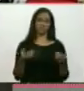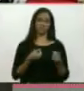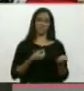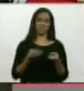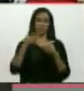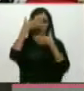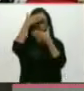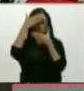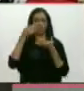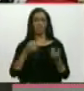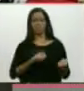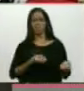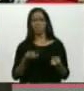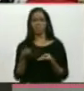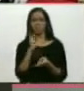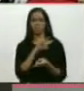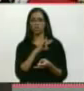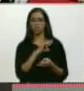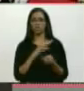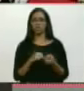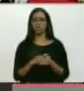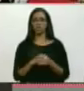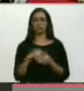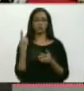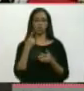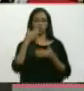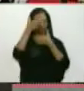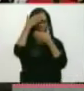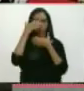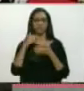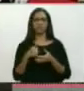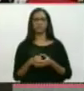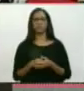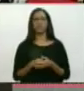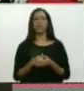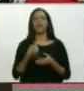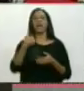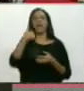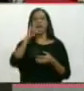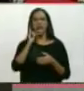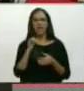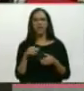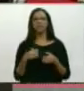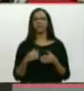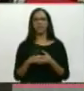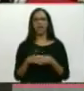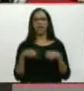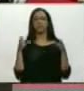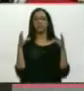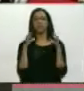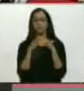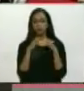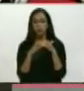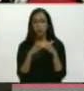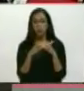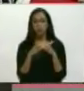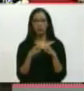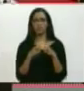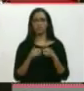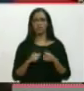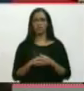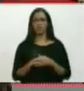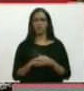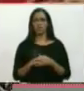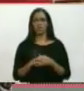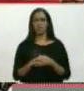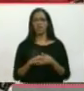terrorista, invitaron un señor bueno, que pero tiene... ¿quién no nada ahí? Más terrorismo. Está hay un el círculo, hijo del que inventó la motosierra. Hay un círculo